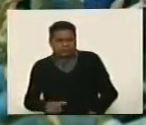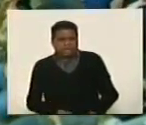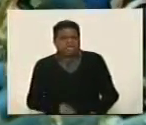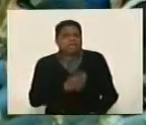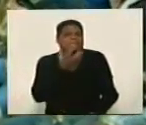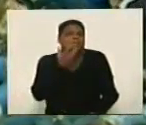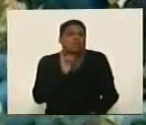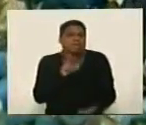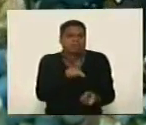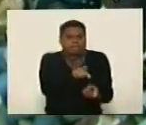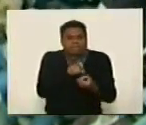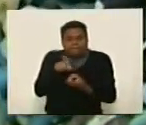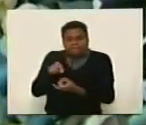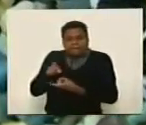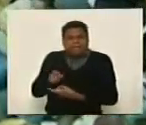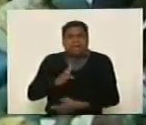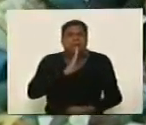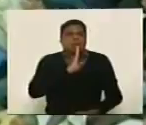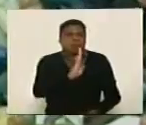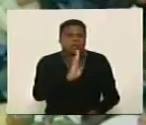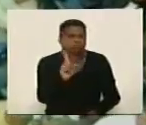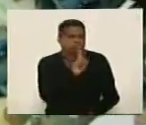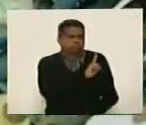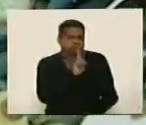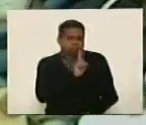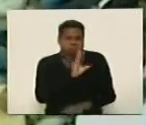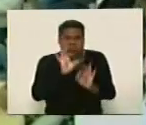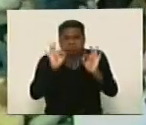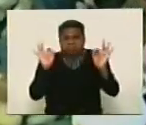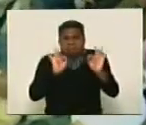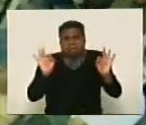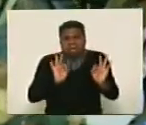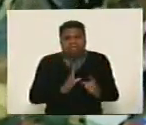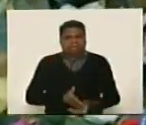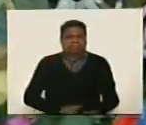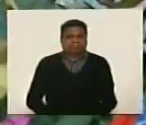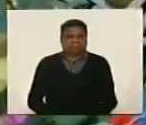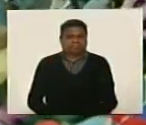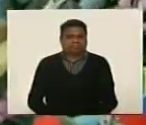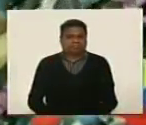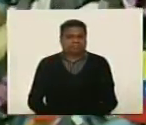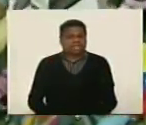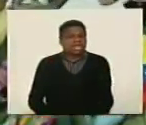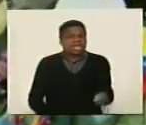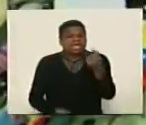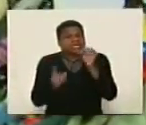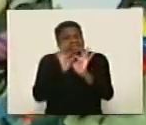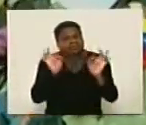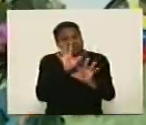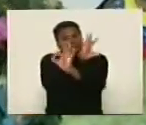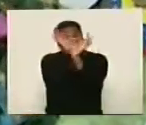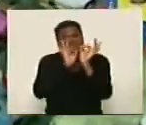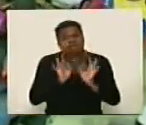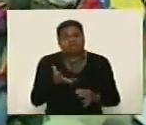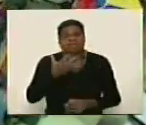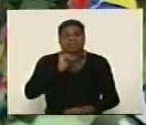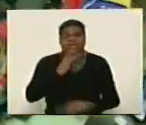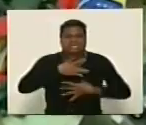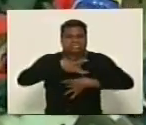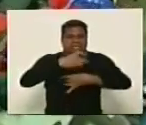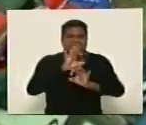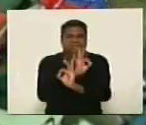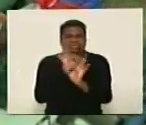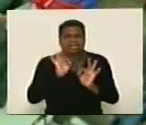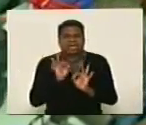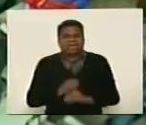intereses de ningún tipo, no tiene que pasar por ningún banco de ningún concepto, por lo tanto no genera ningún interés,